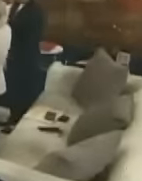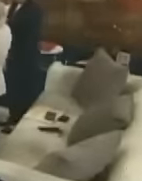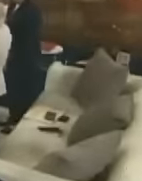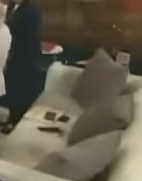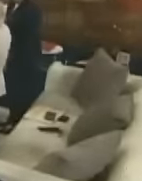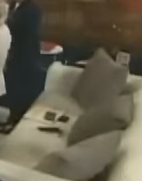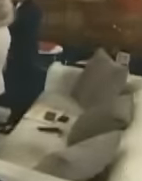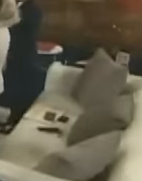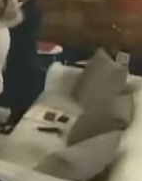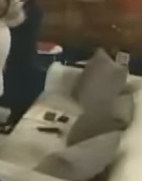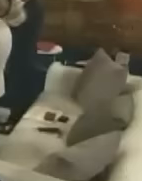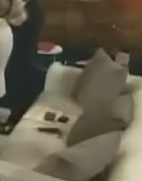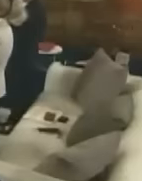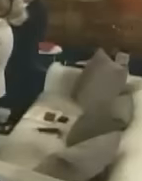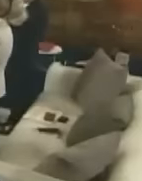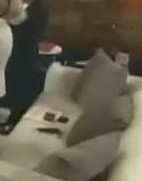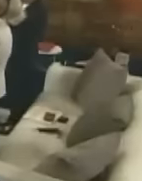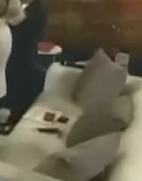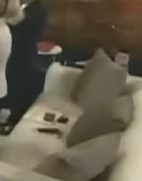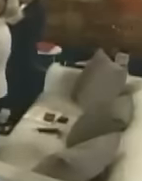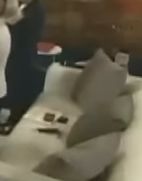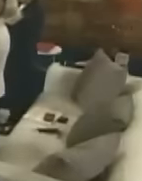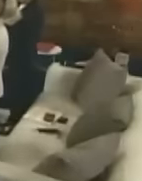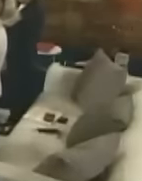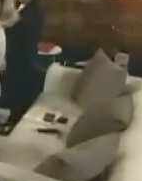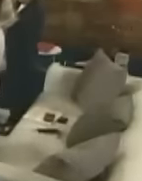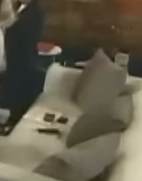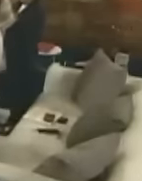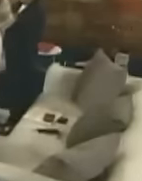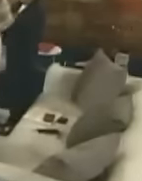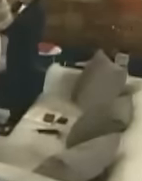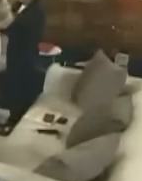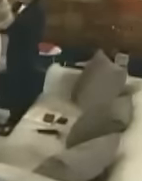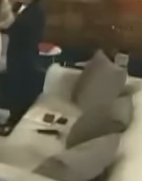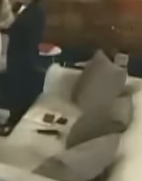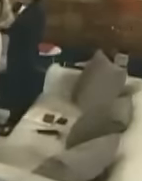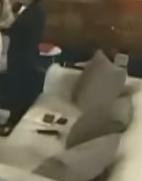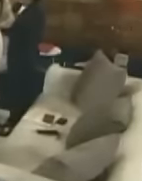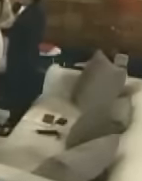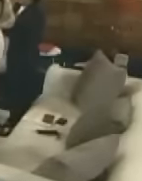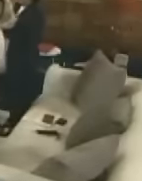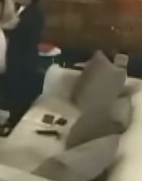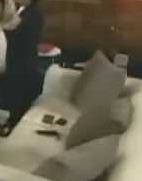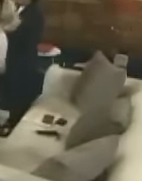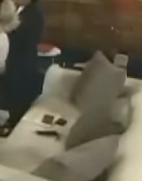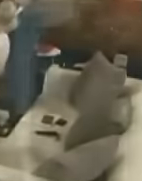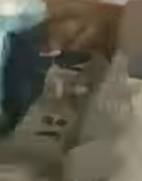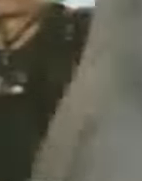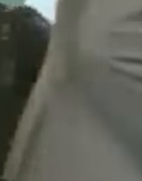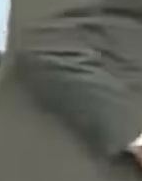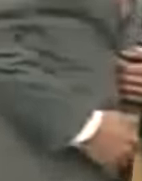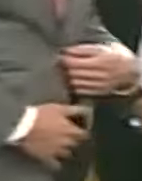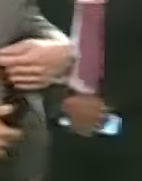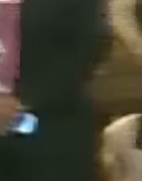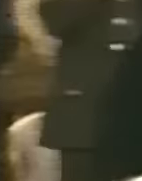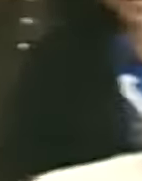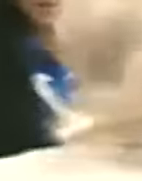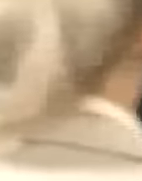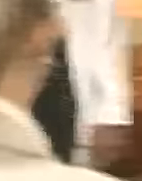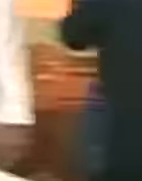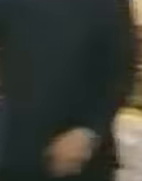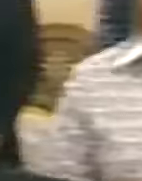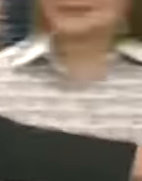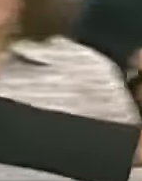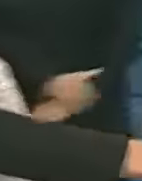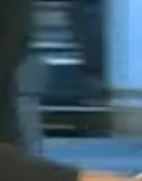Señora Camila Fabri de Saab, integrante de la mesa del diálogo. Y por último llega Camila Fabri de Saab, integrante de la mesa